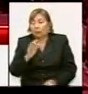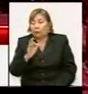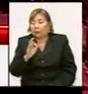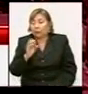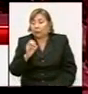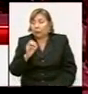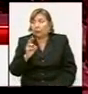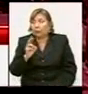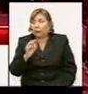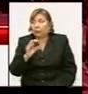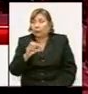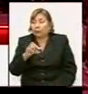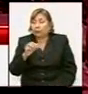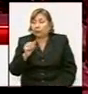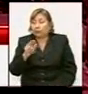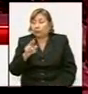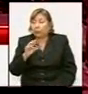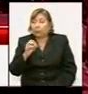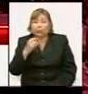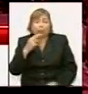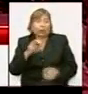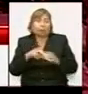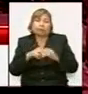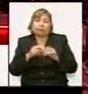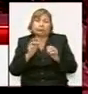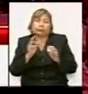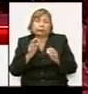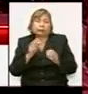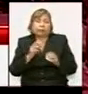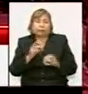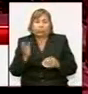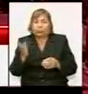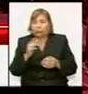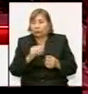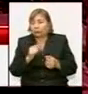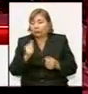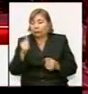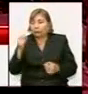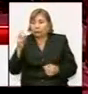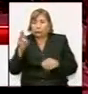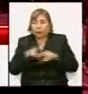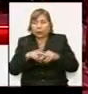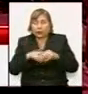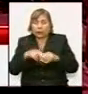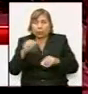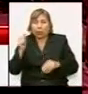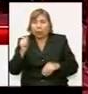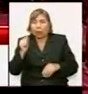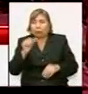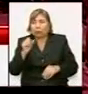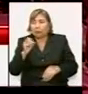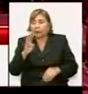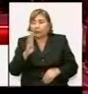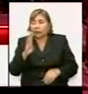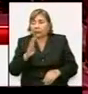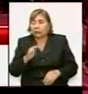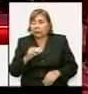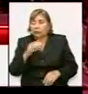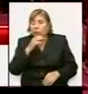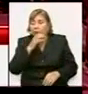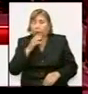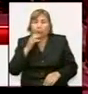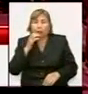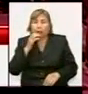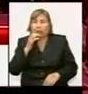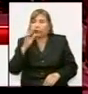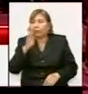Pariona Galindo plantea su dimisión de la Liga Perú-Alemania, Argentina, Austria, Bélgica, Brasil, China, Cuba, Estados Unidos, Francia